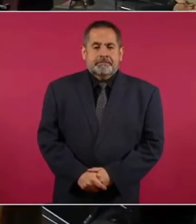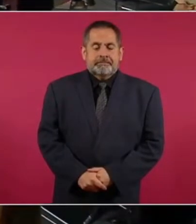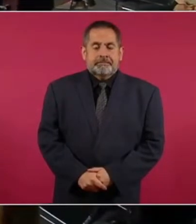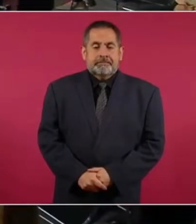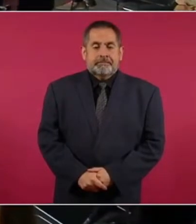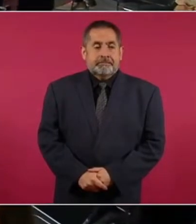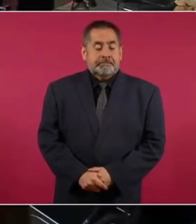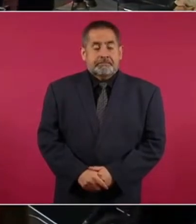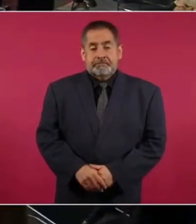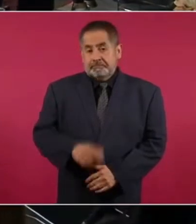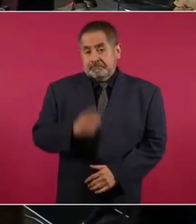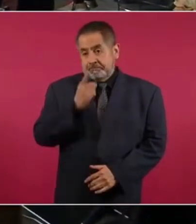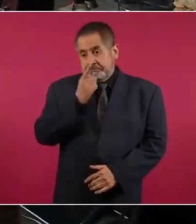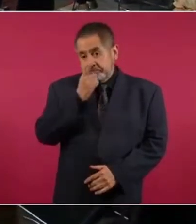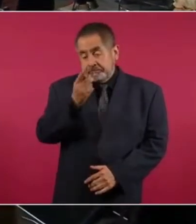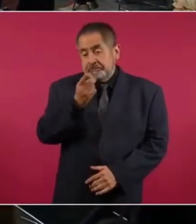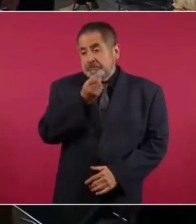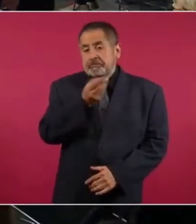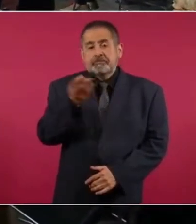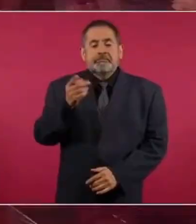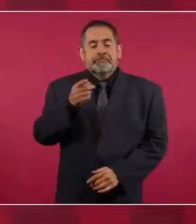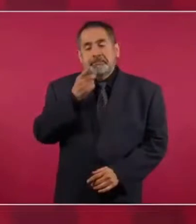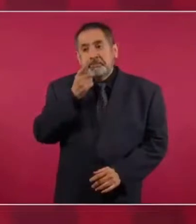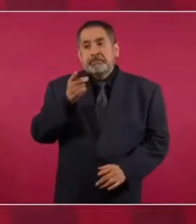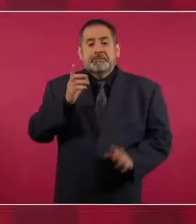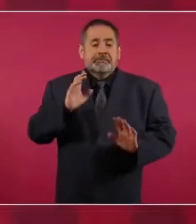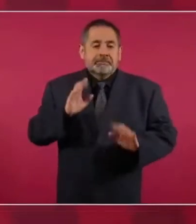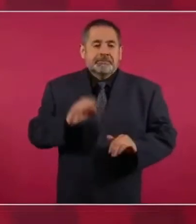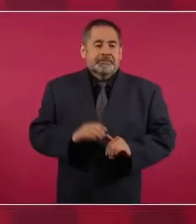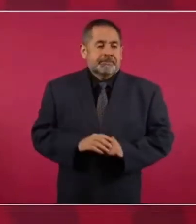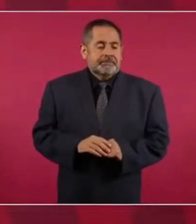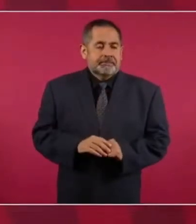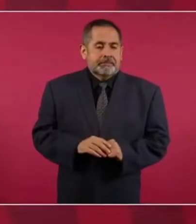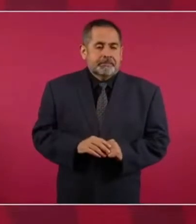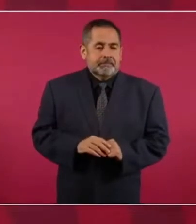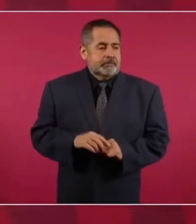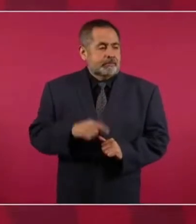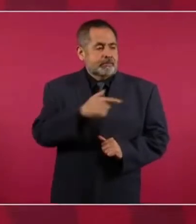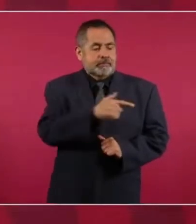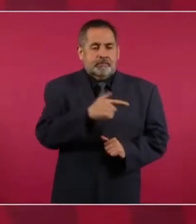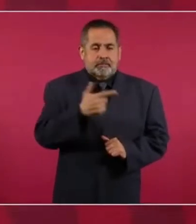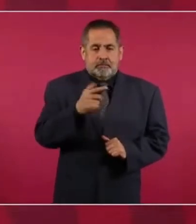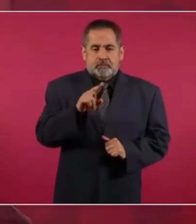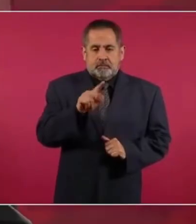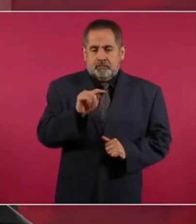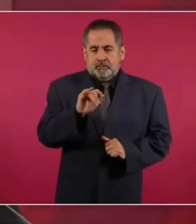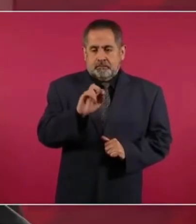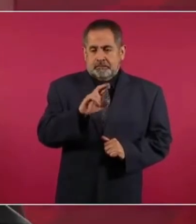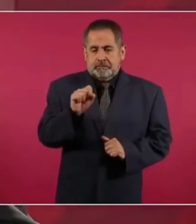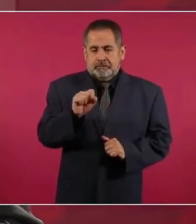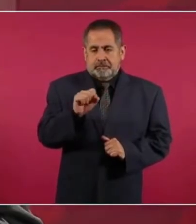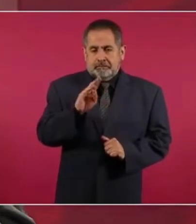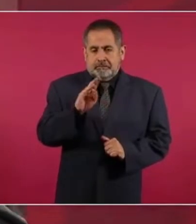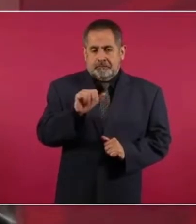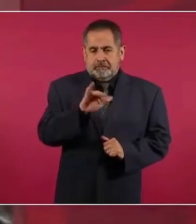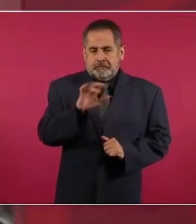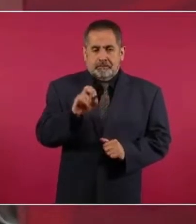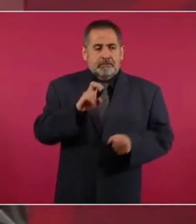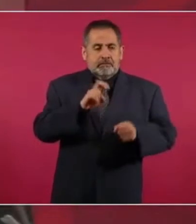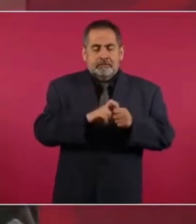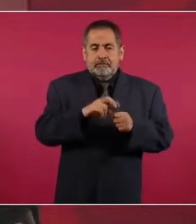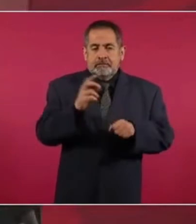Dicen que cuando estaba Gutiérrez Barrios en gobernación,